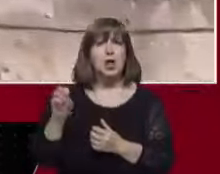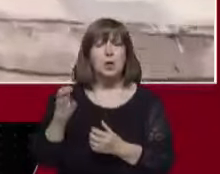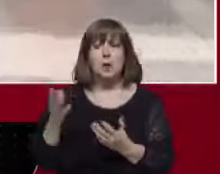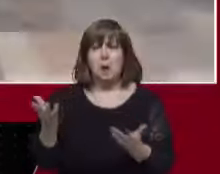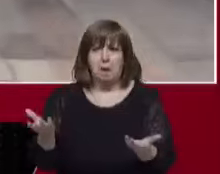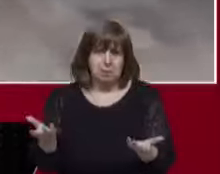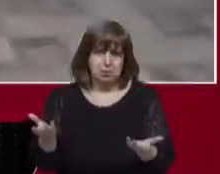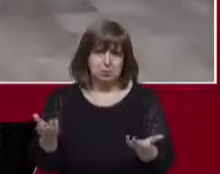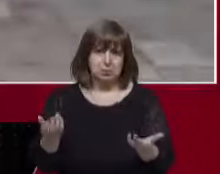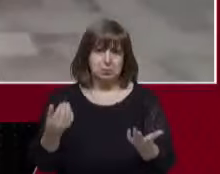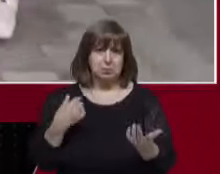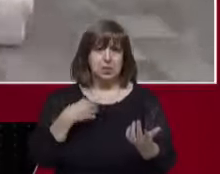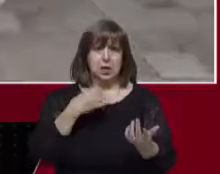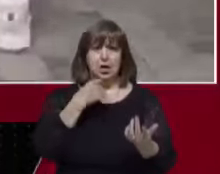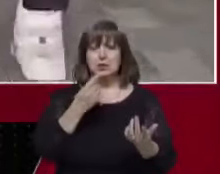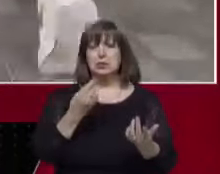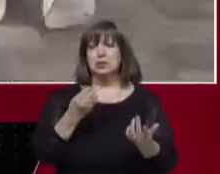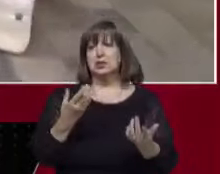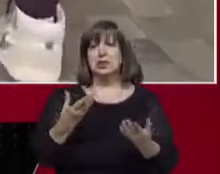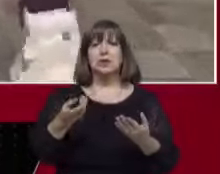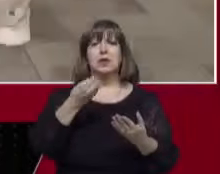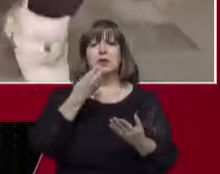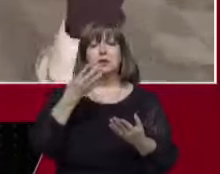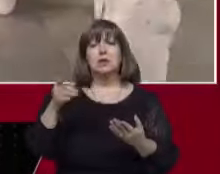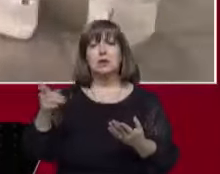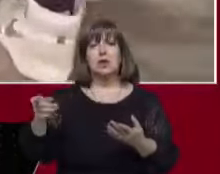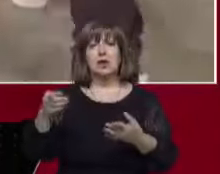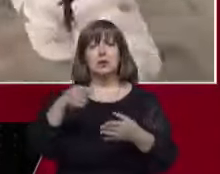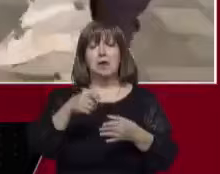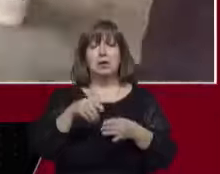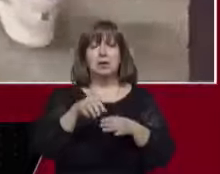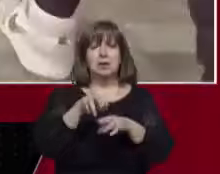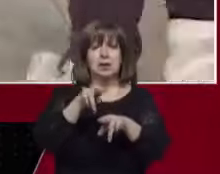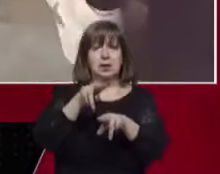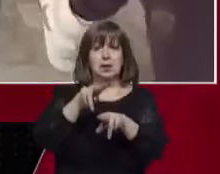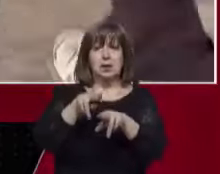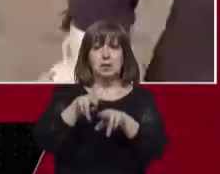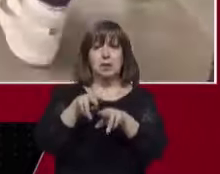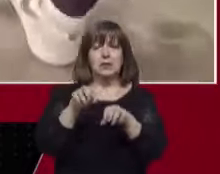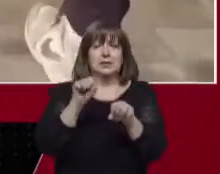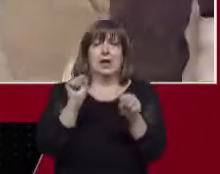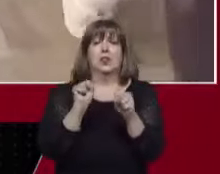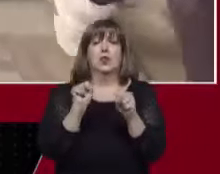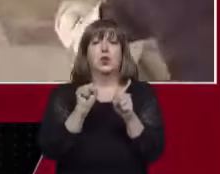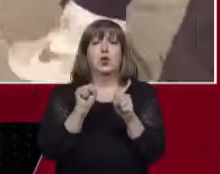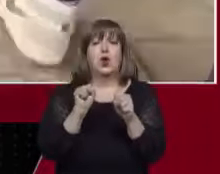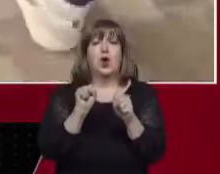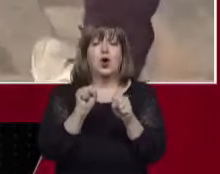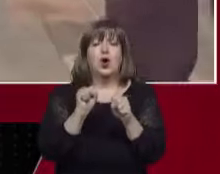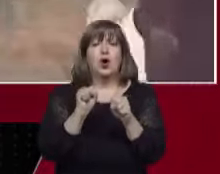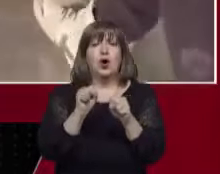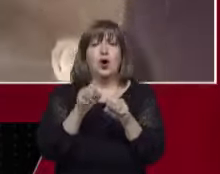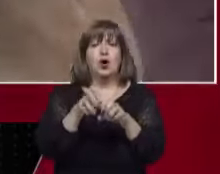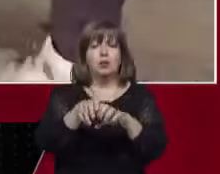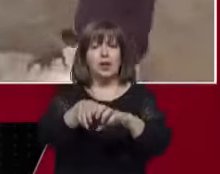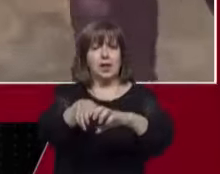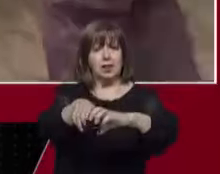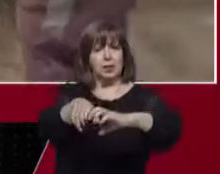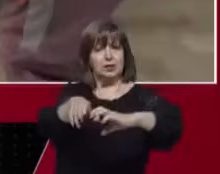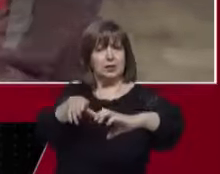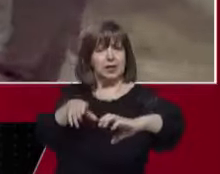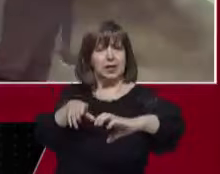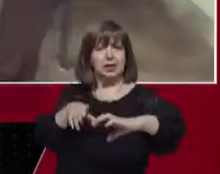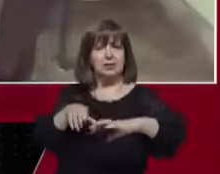meterlo ahí en la camilla esa de chapa, estirarlo y cargarlo y llevarlo. Y ahí dije, en ese momento